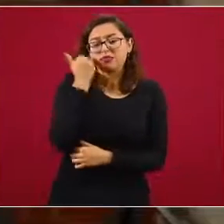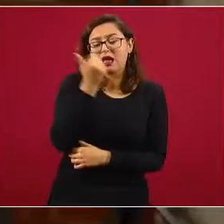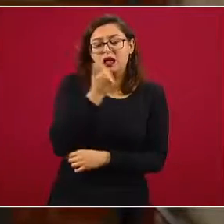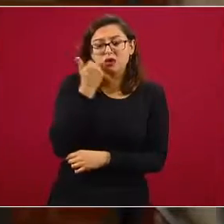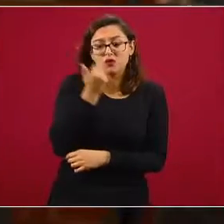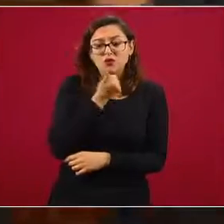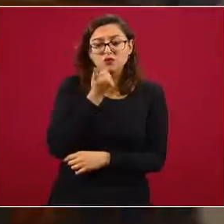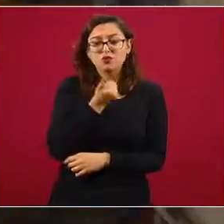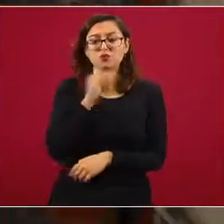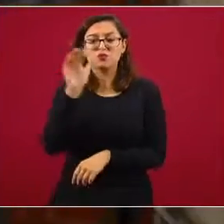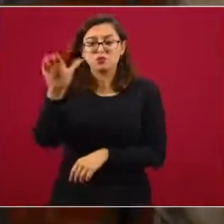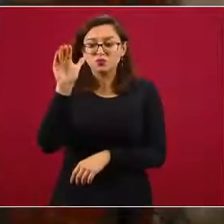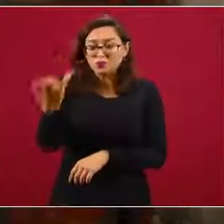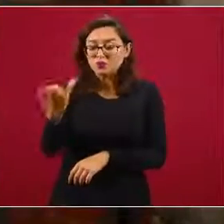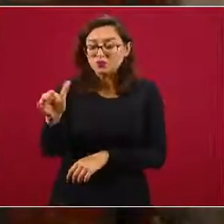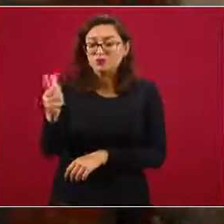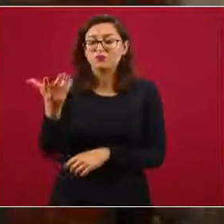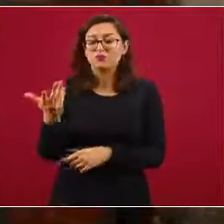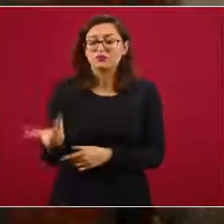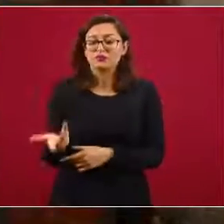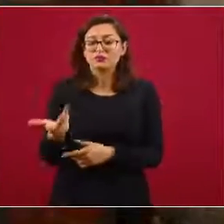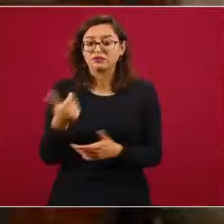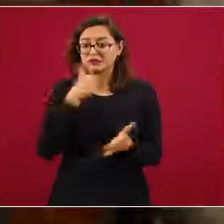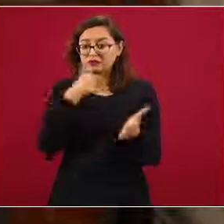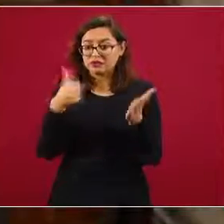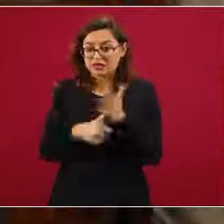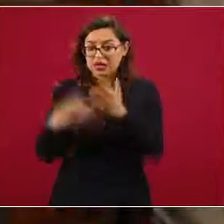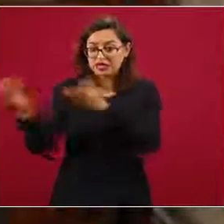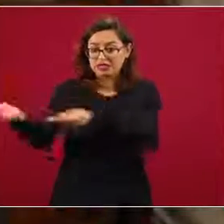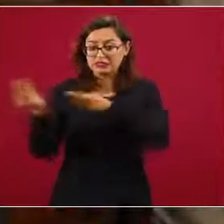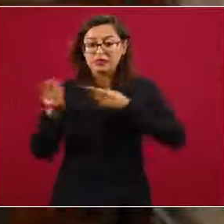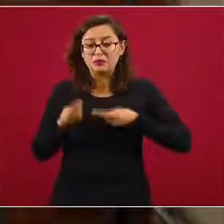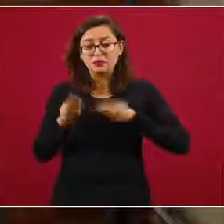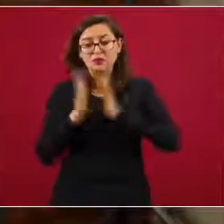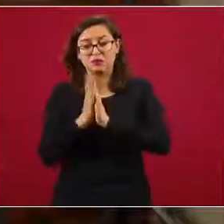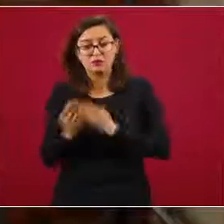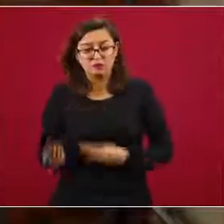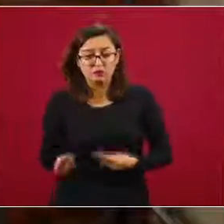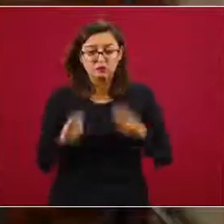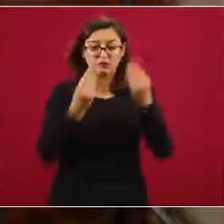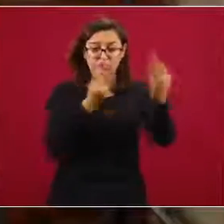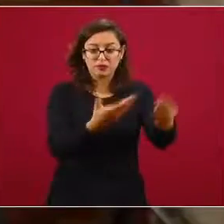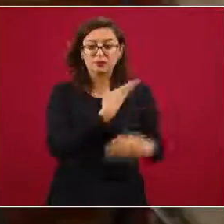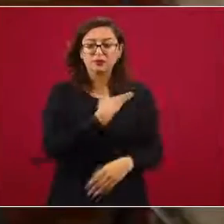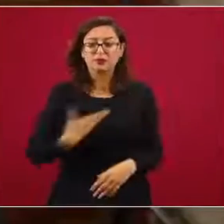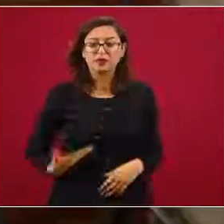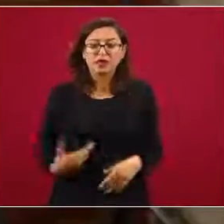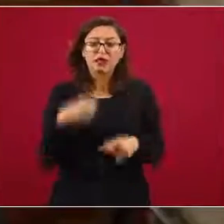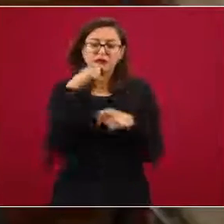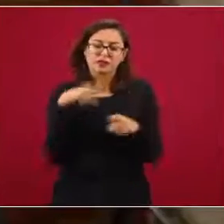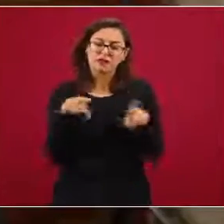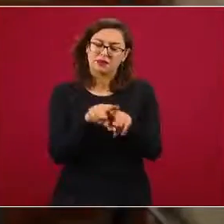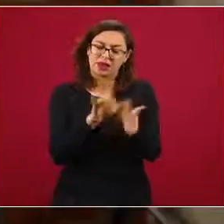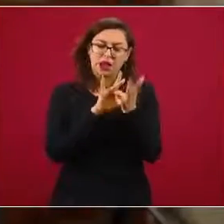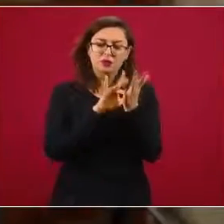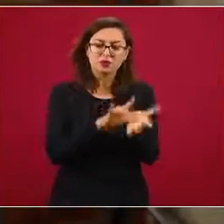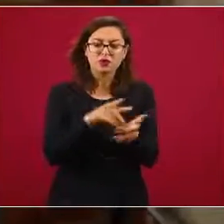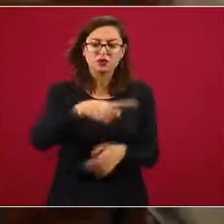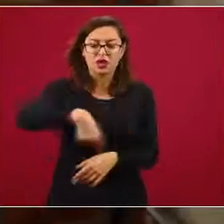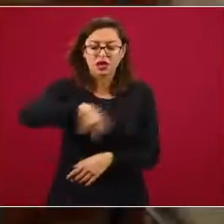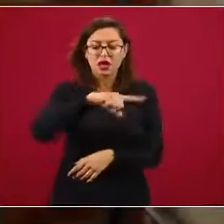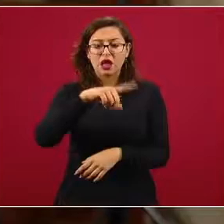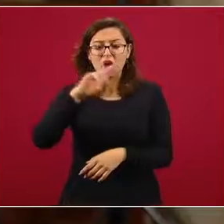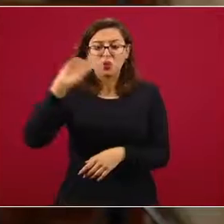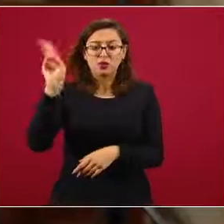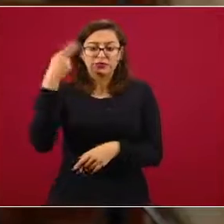estudiantes están solicitando a través de esta carta que traigo aquí, que me pidieron le hiciera llegar a usted, que también sea solidario con ellos que estudian